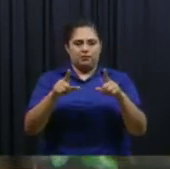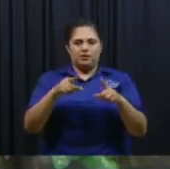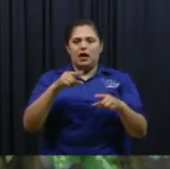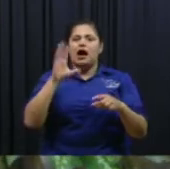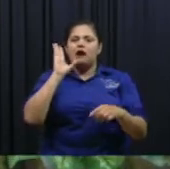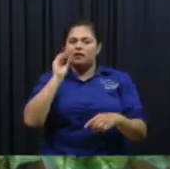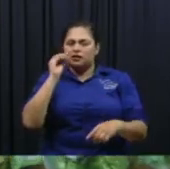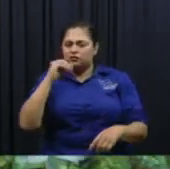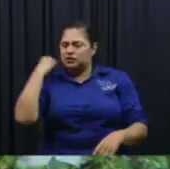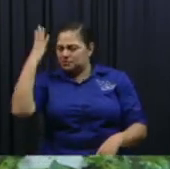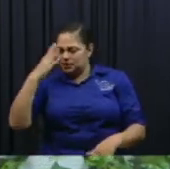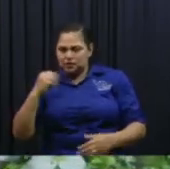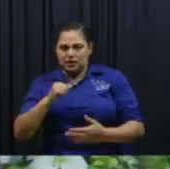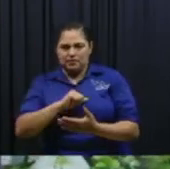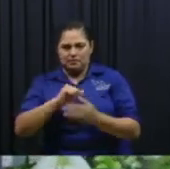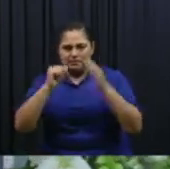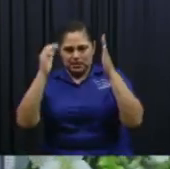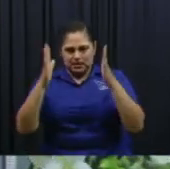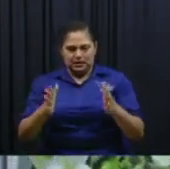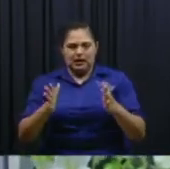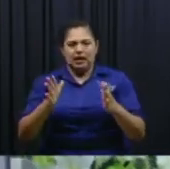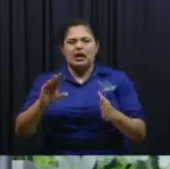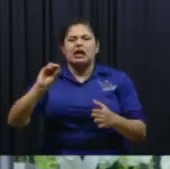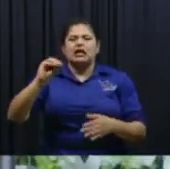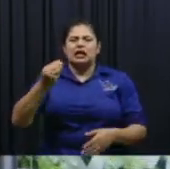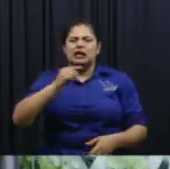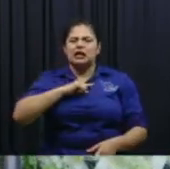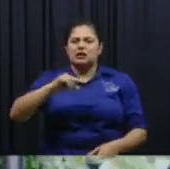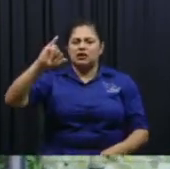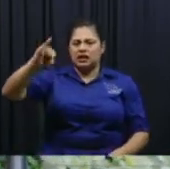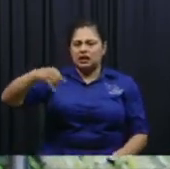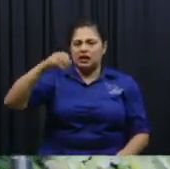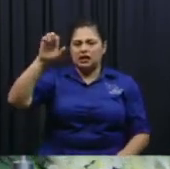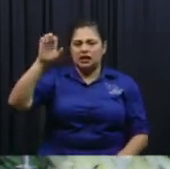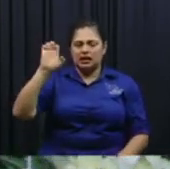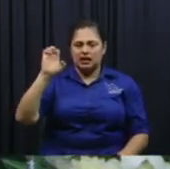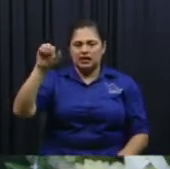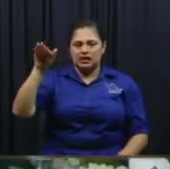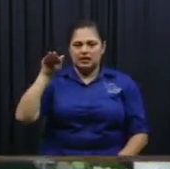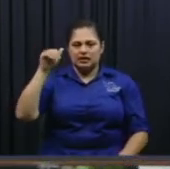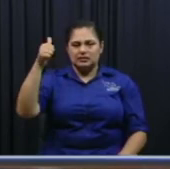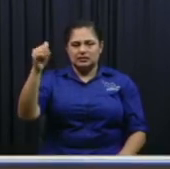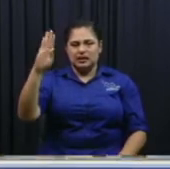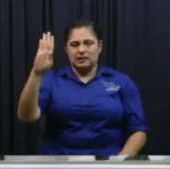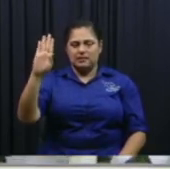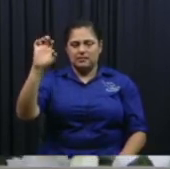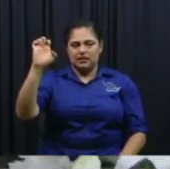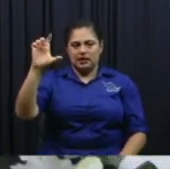que era lo que Jezabel quería hacer con Elías